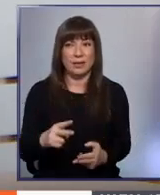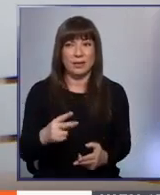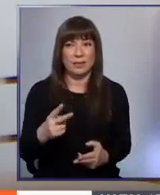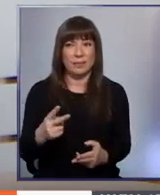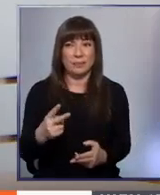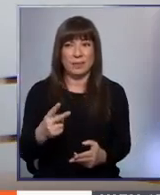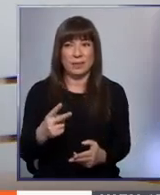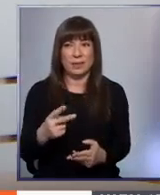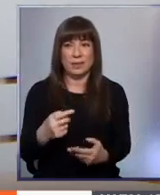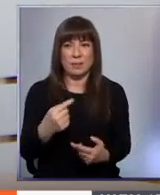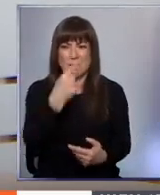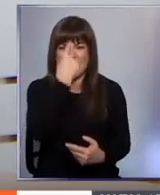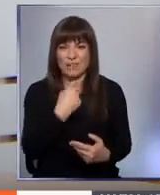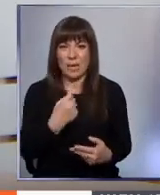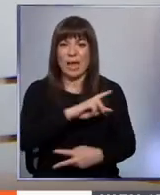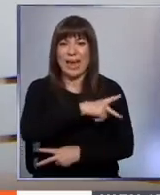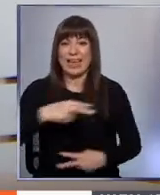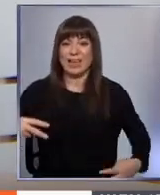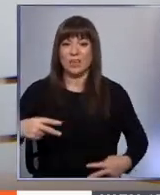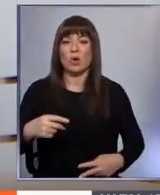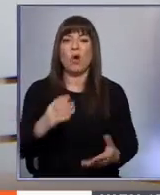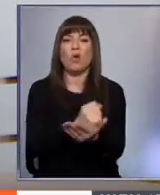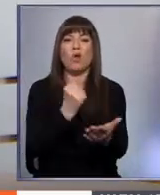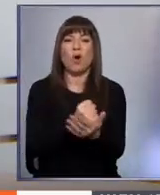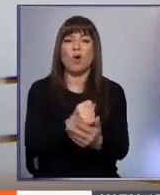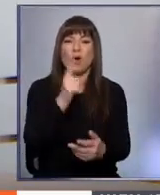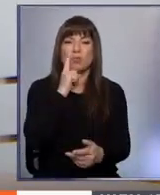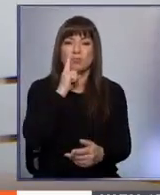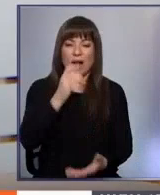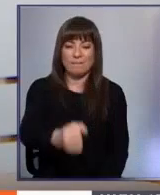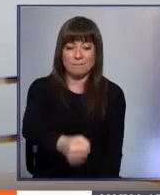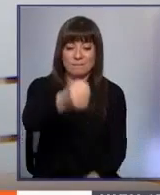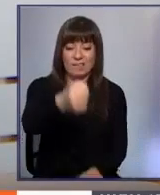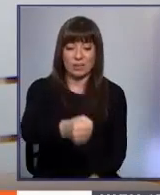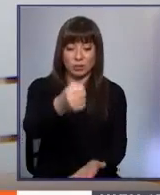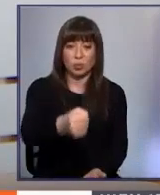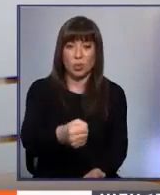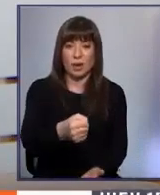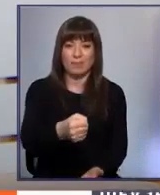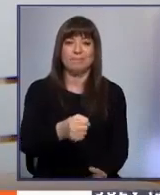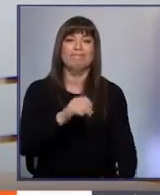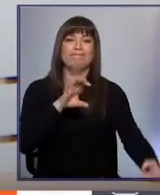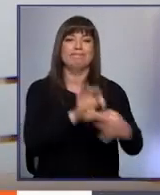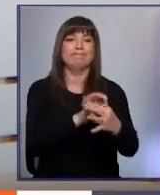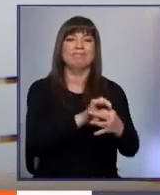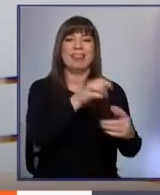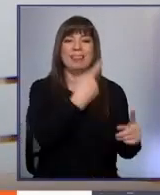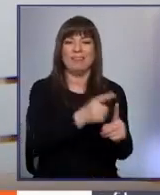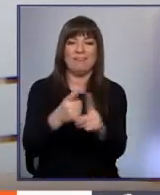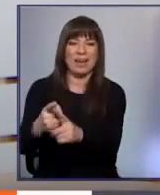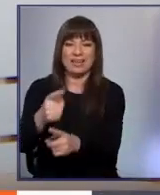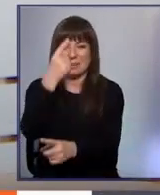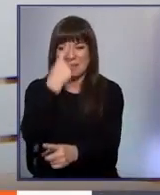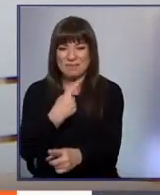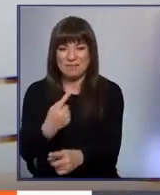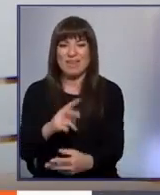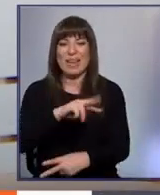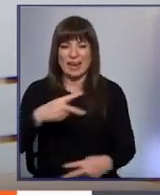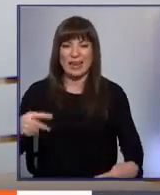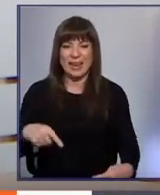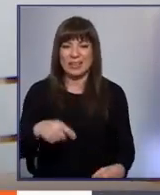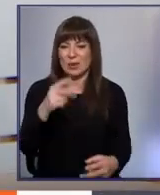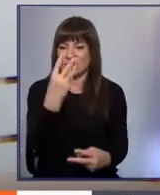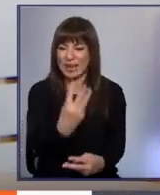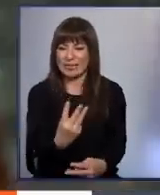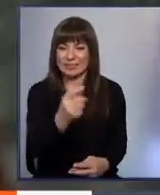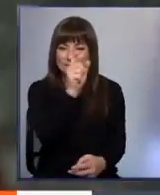del perfil genético que se logró obtener de esta basura con los distintos perfiles genéticos que se habían establecido en esos 3 sitios del suceso